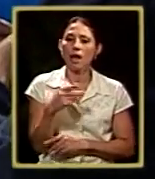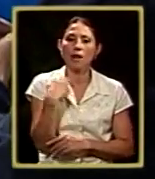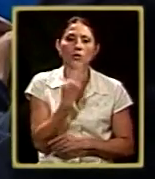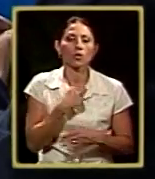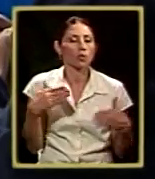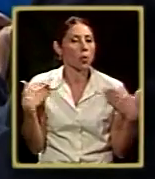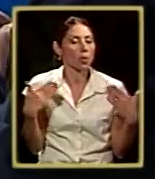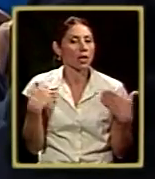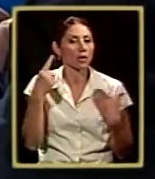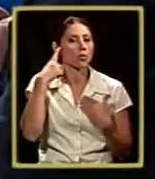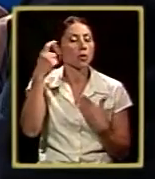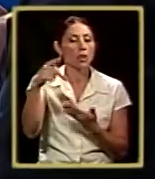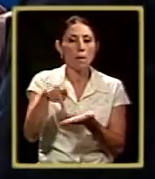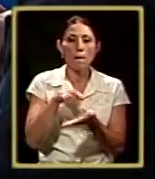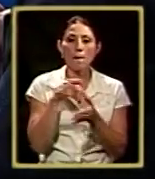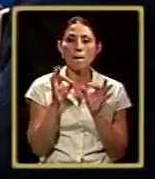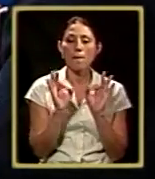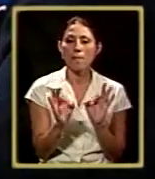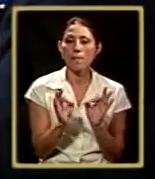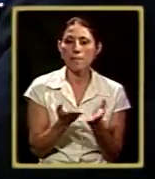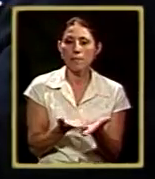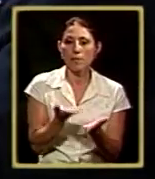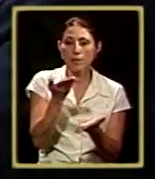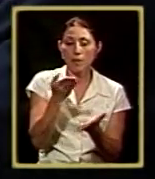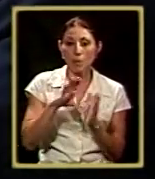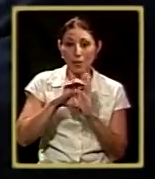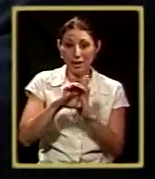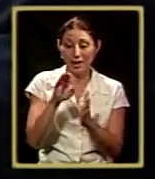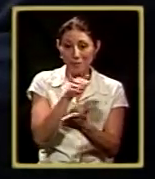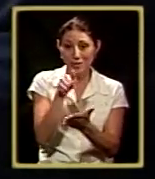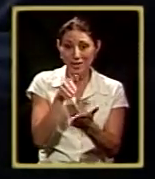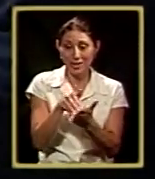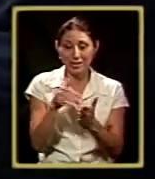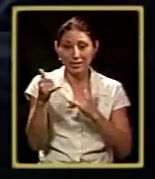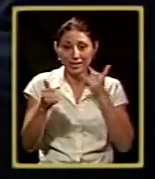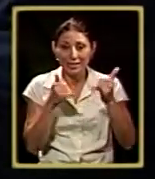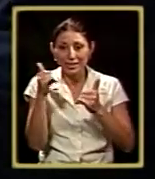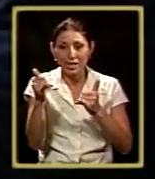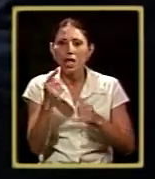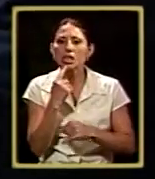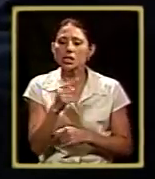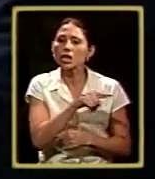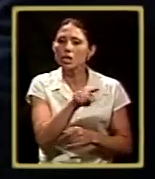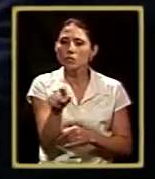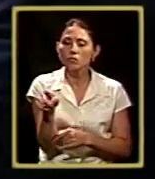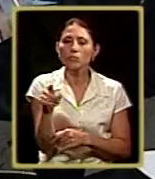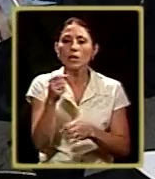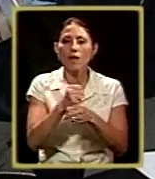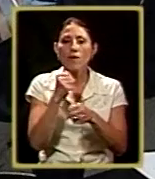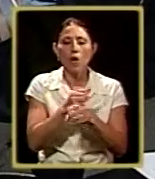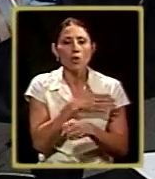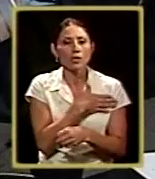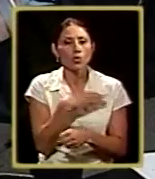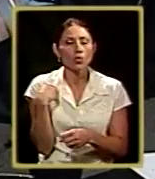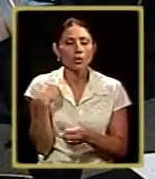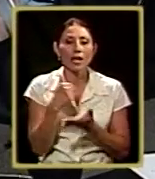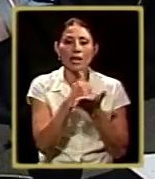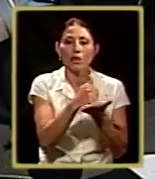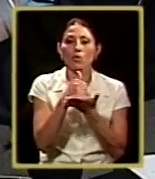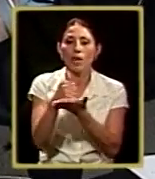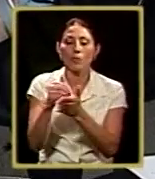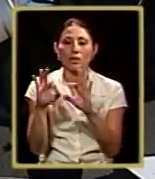bien pagados. En el caso de los call centers, tenemos un trabajo que nos gusta y ayudamos a nuestras